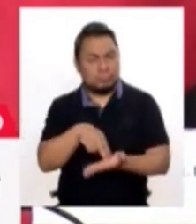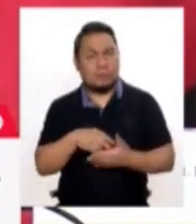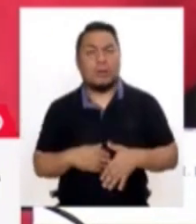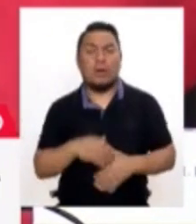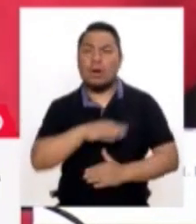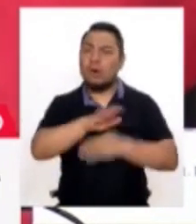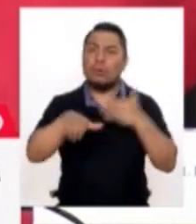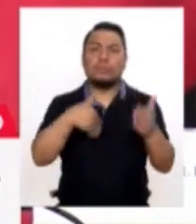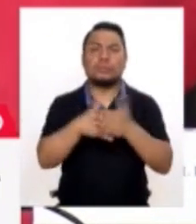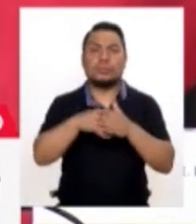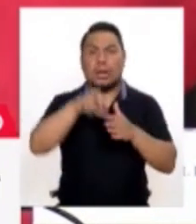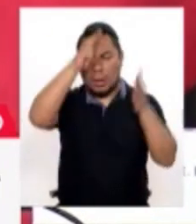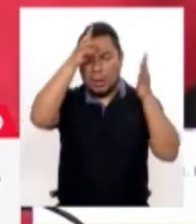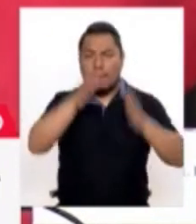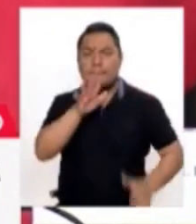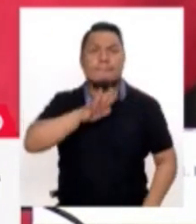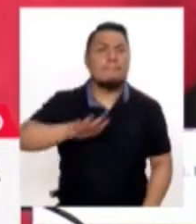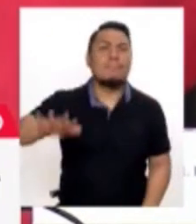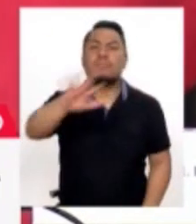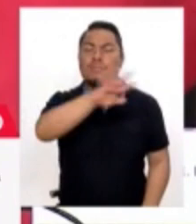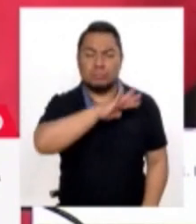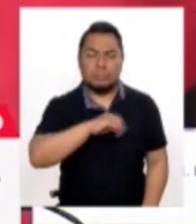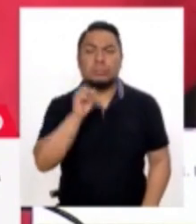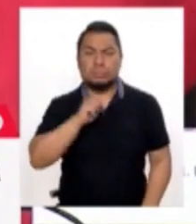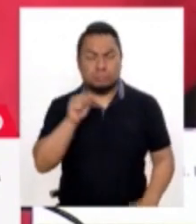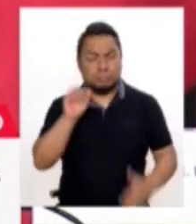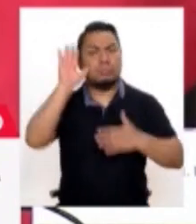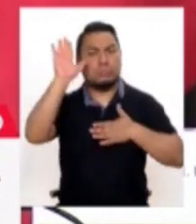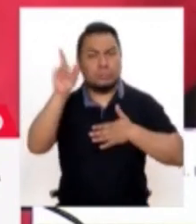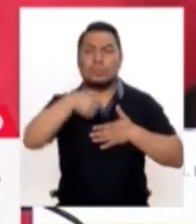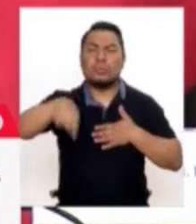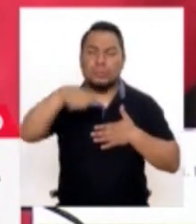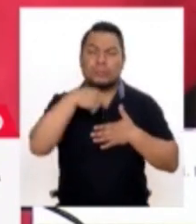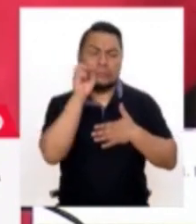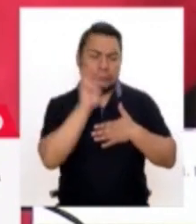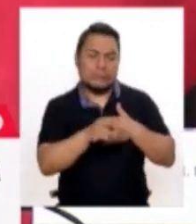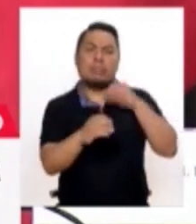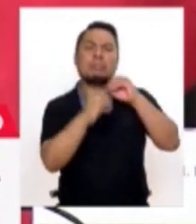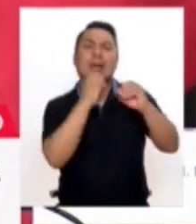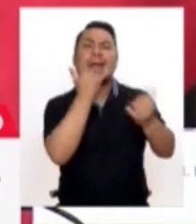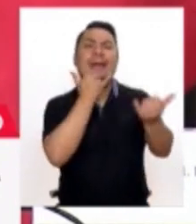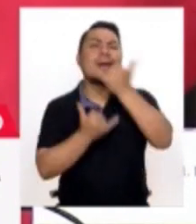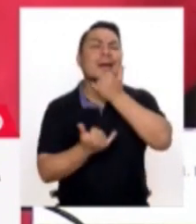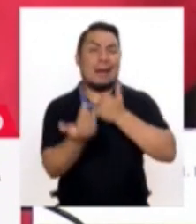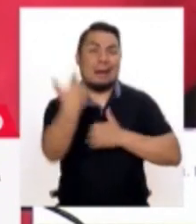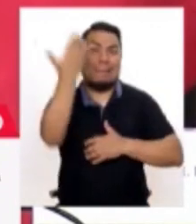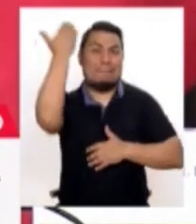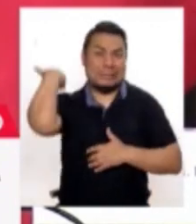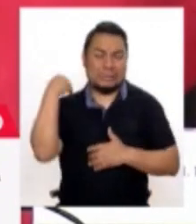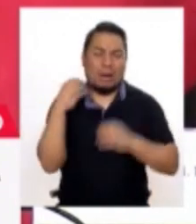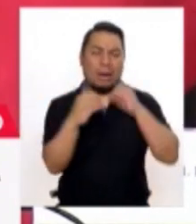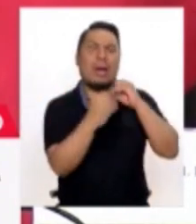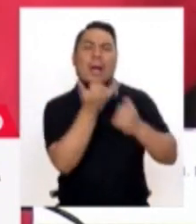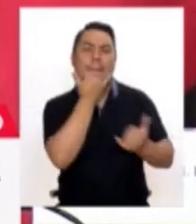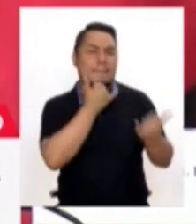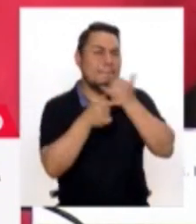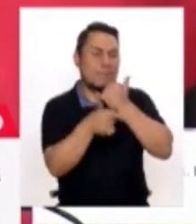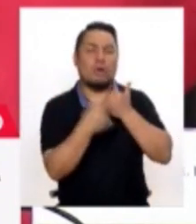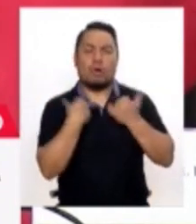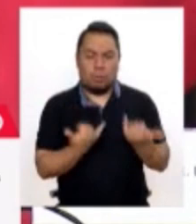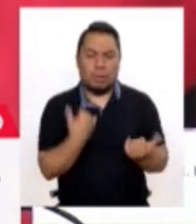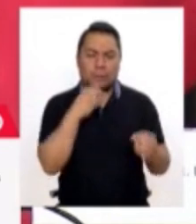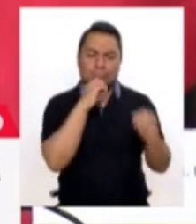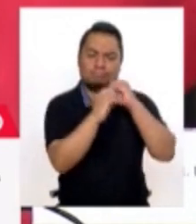ante todas las peruanas y todos los peruanos para corregir los errores del pasado y empezar